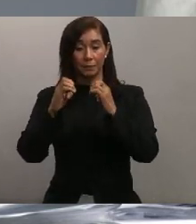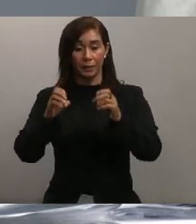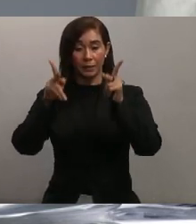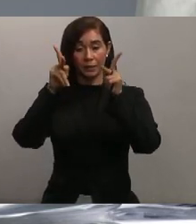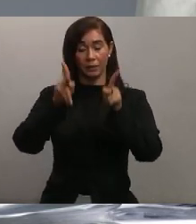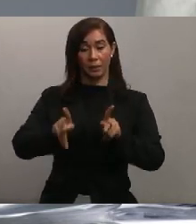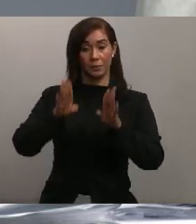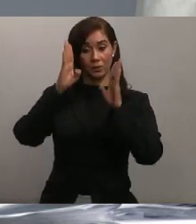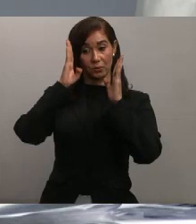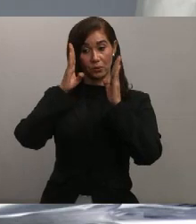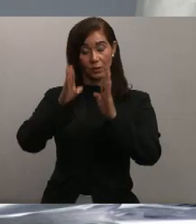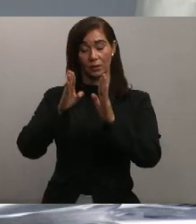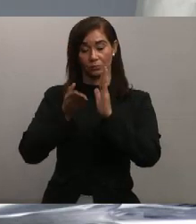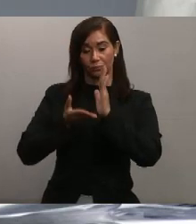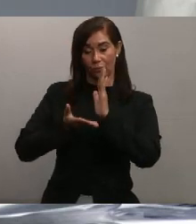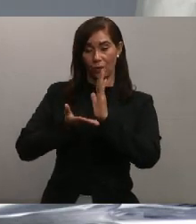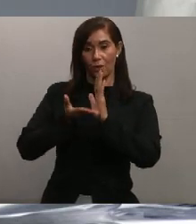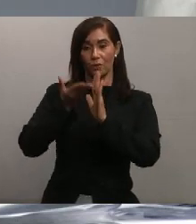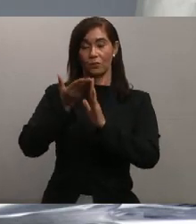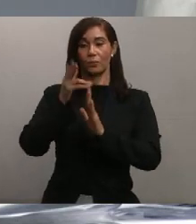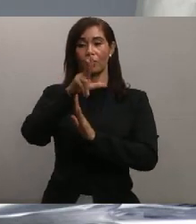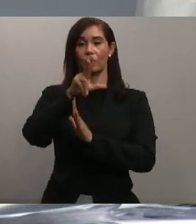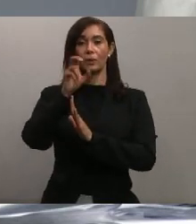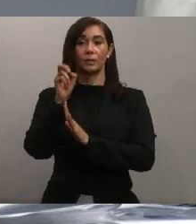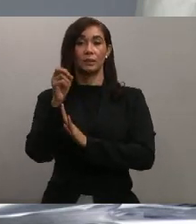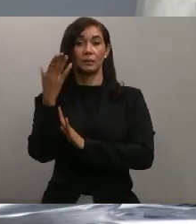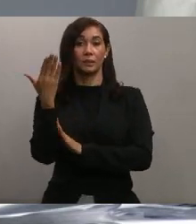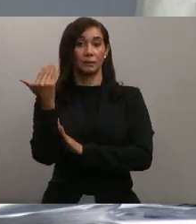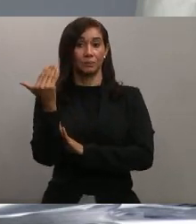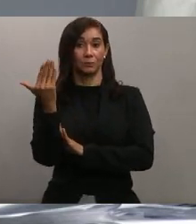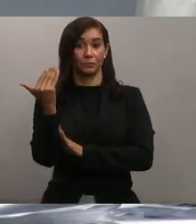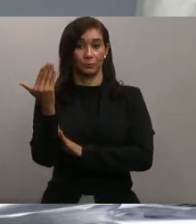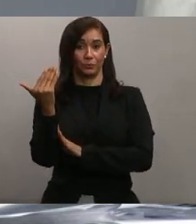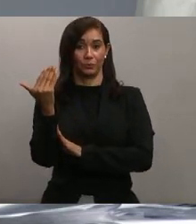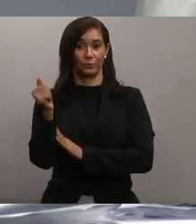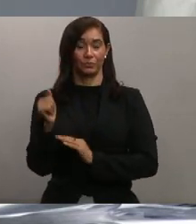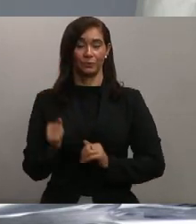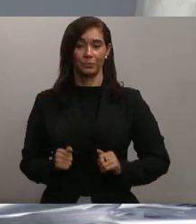atendidas ascendió a 315.